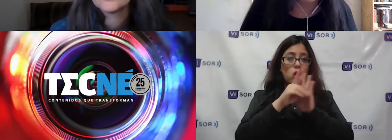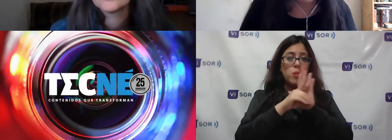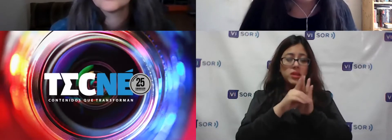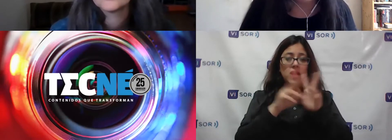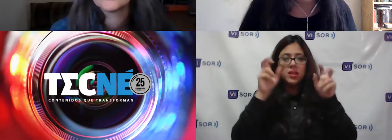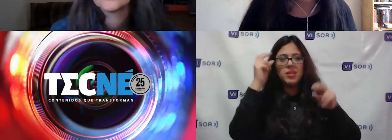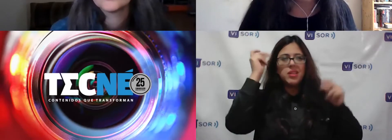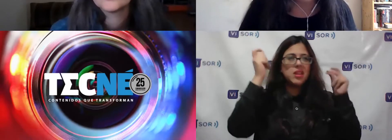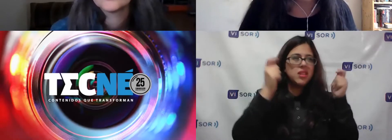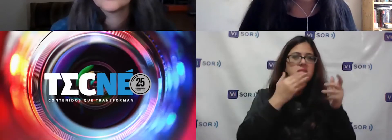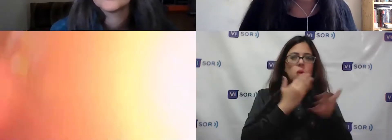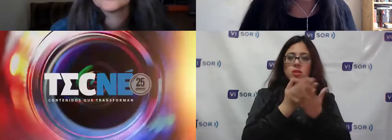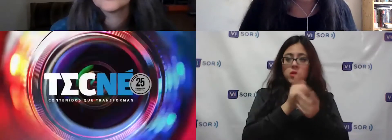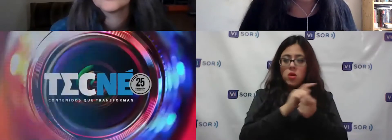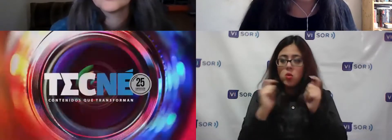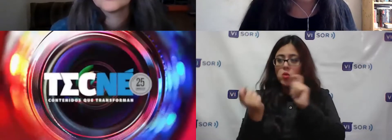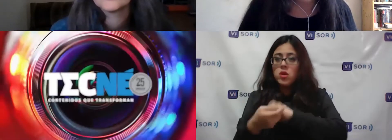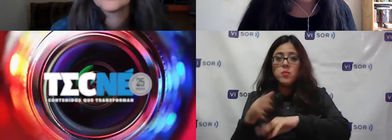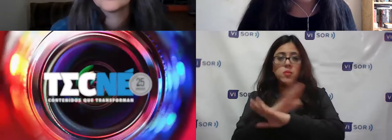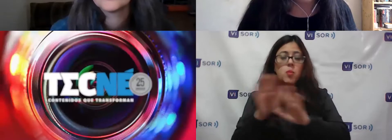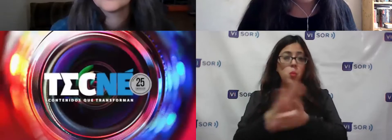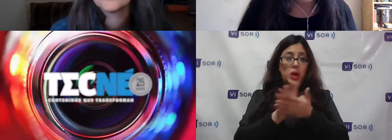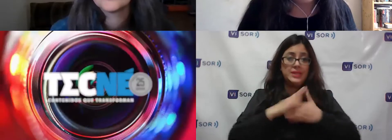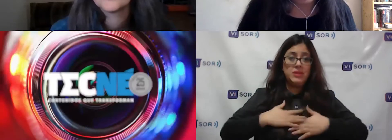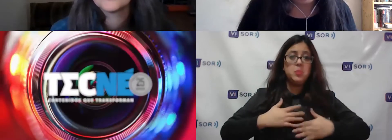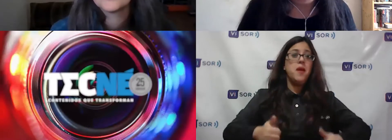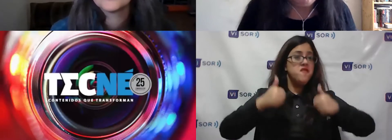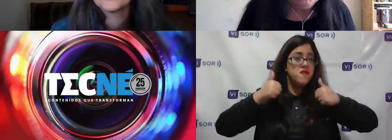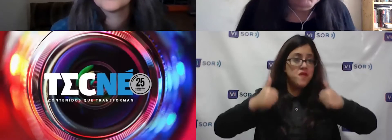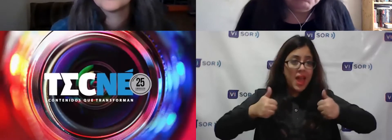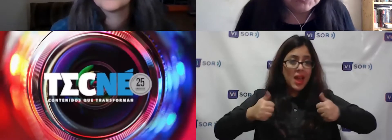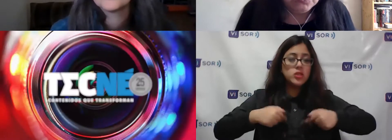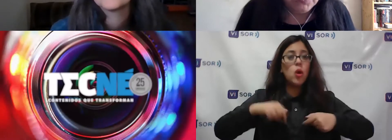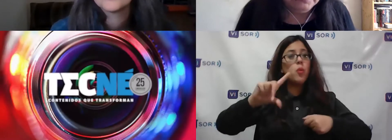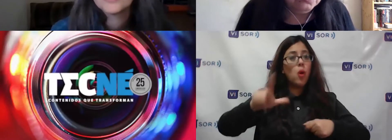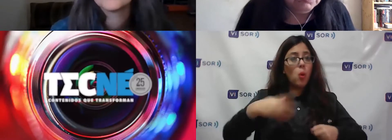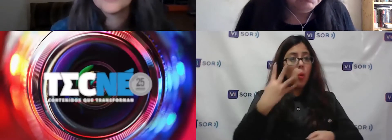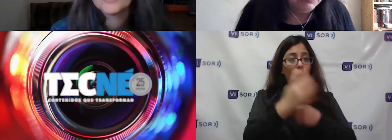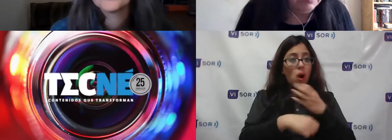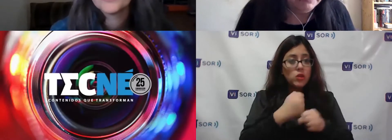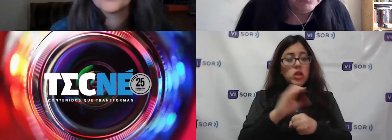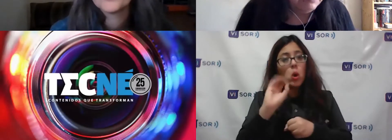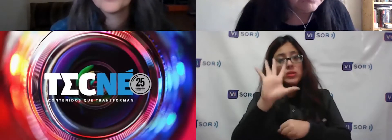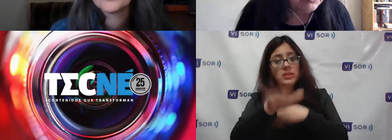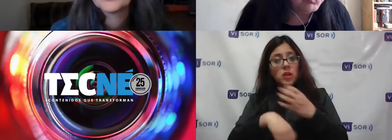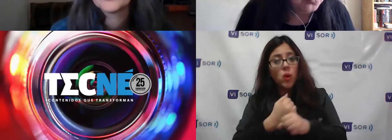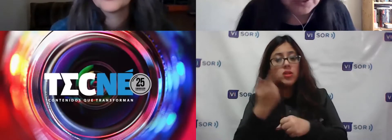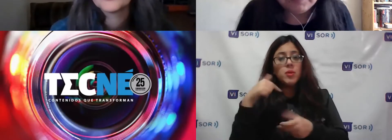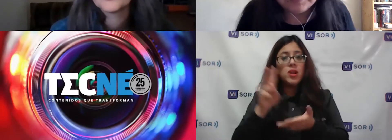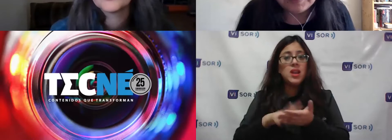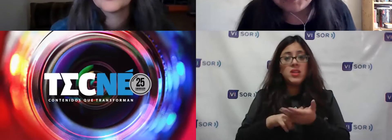que termine se me va súper súper bien mínimo de modelar de cuatro años cinco años pero la verdad es que van a